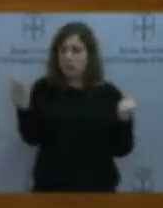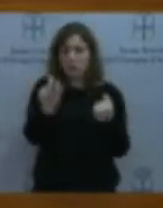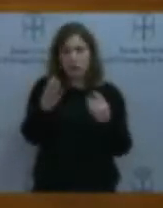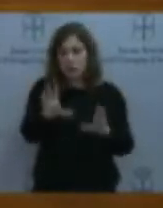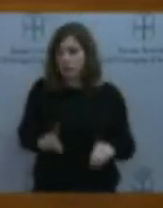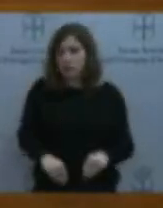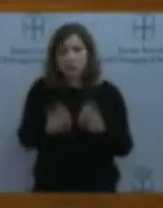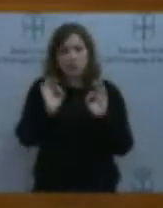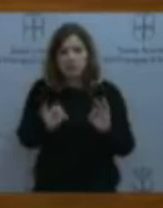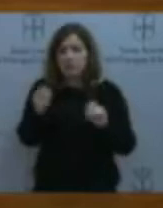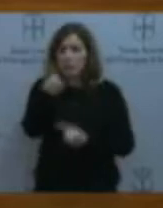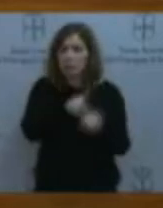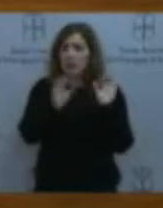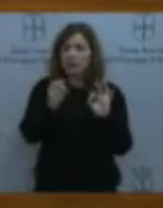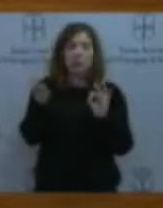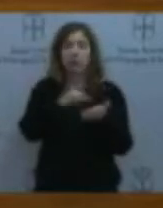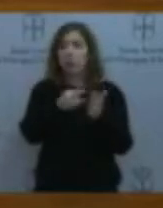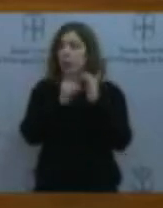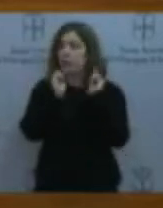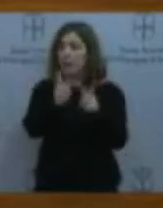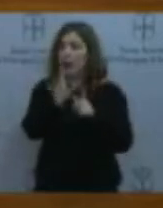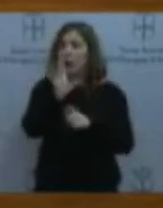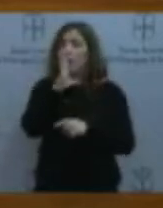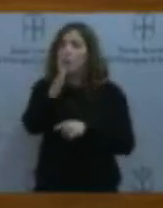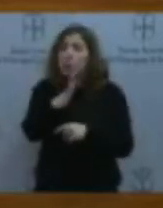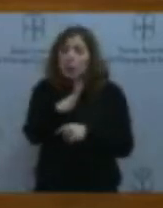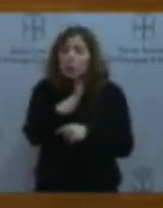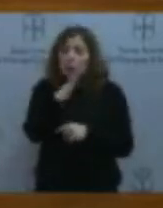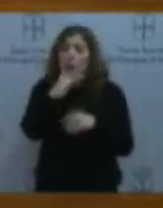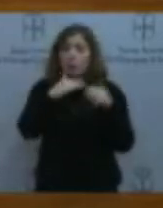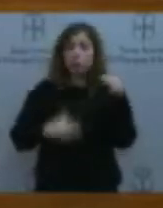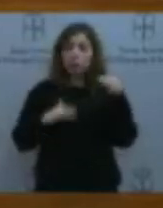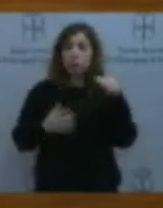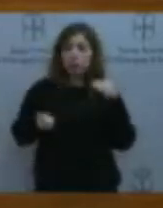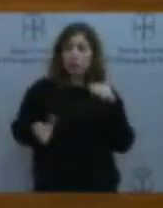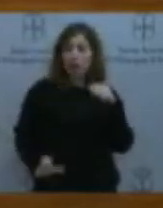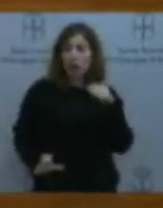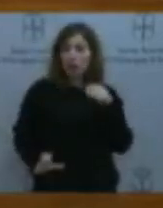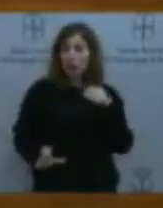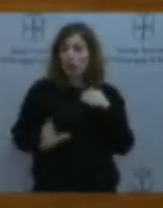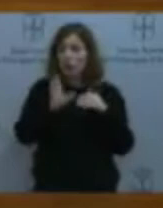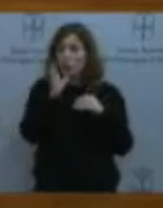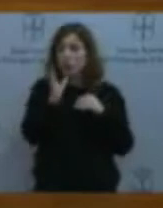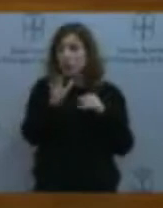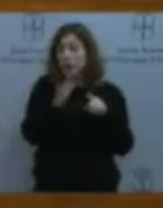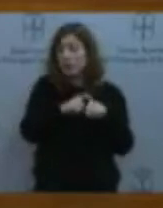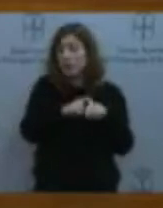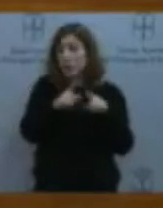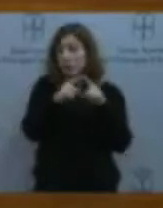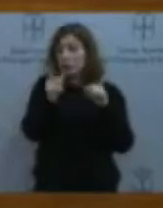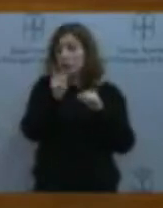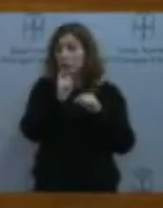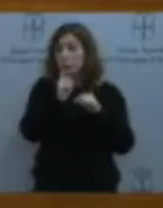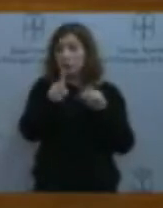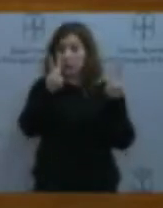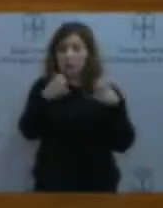problema lo tenemos y habrá que combatirlo. ¿Por qué lo tenemos? Bueno, pues lo tenemos por la especialización que tiene Asturias y que viene de lejos en materia